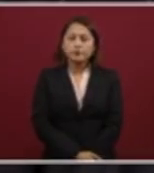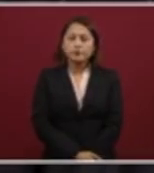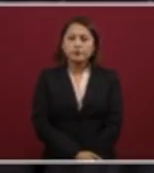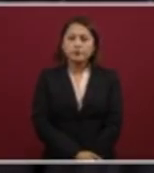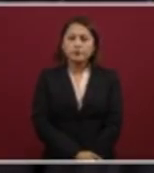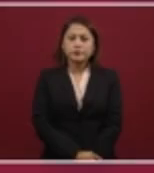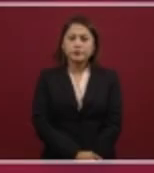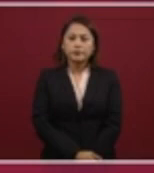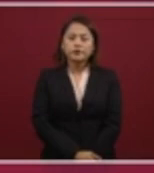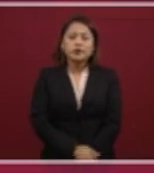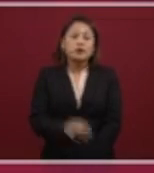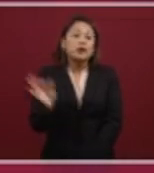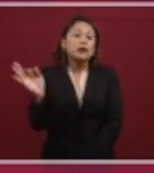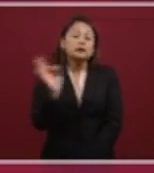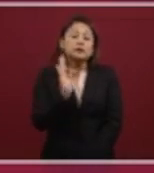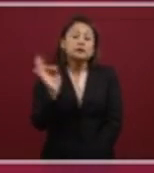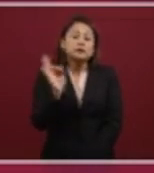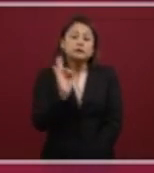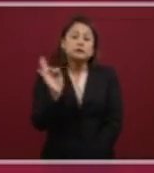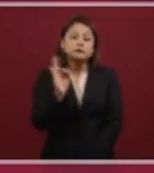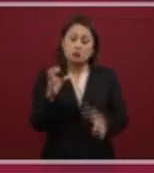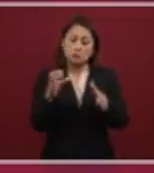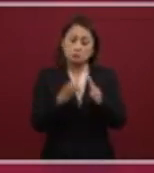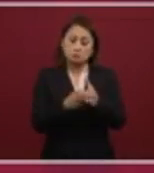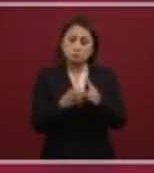una urna o